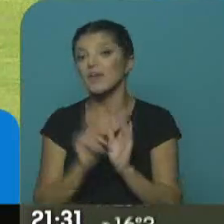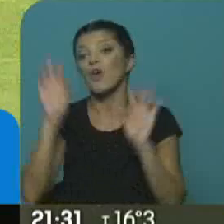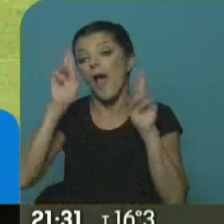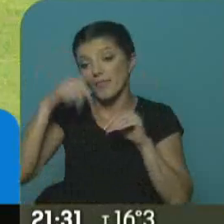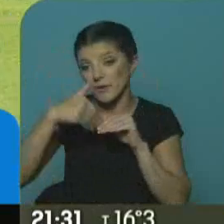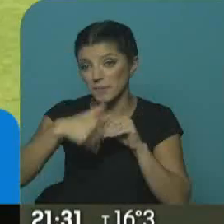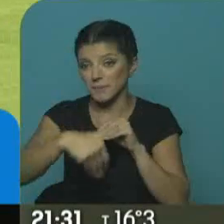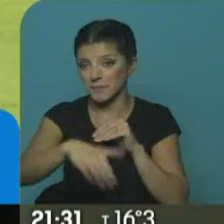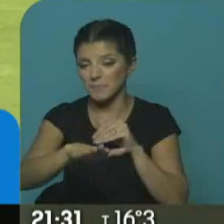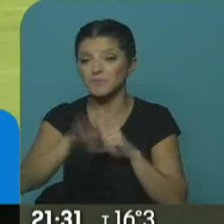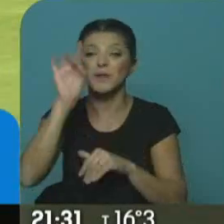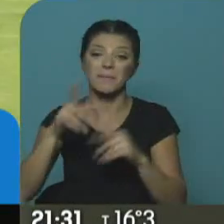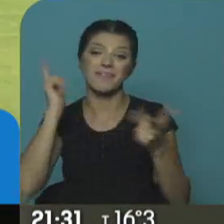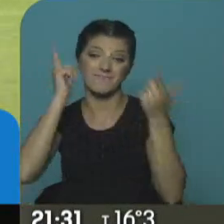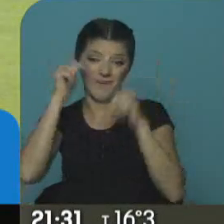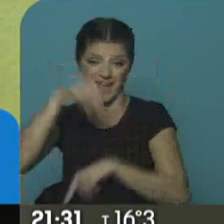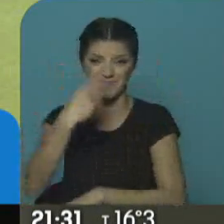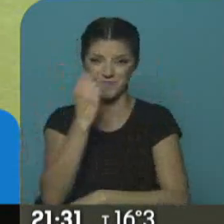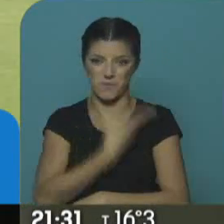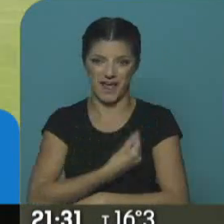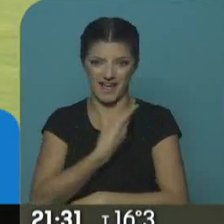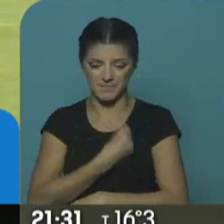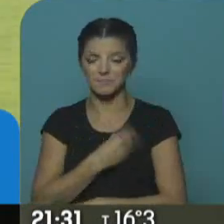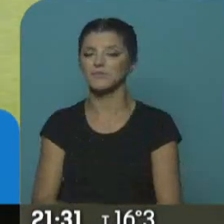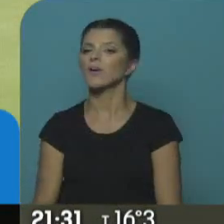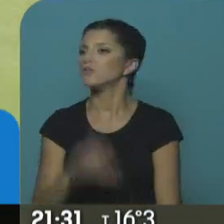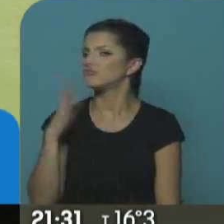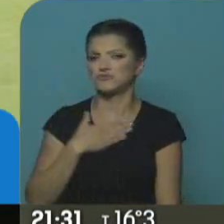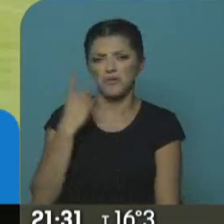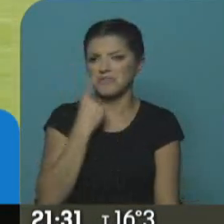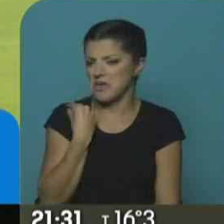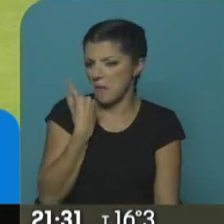más solo disfrutar acá en Huracán. Voy a vivir el día a día